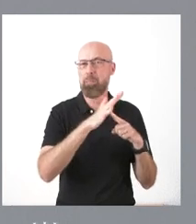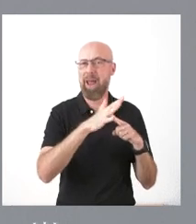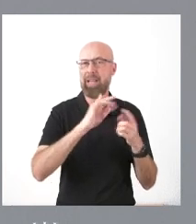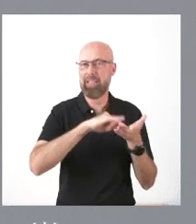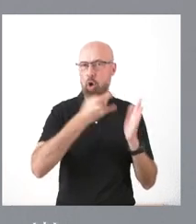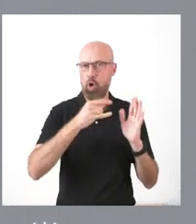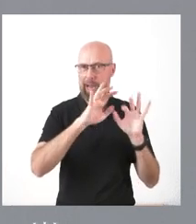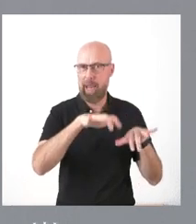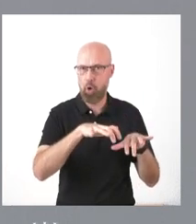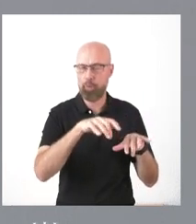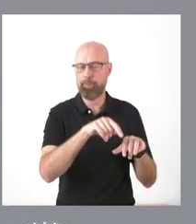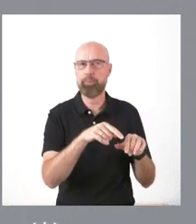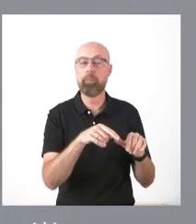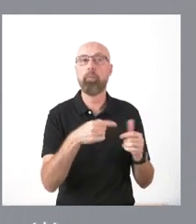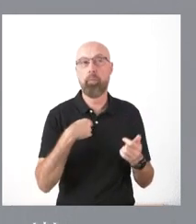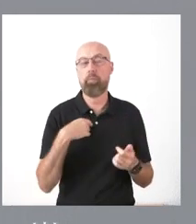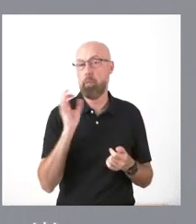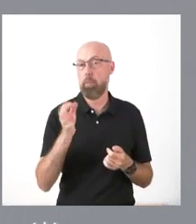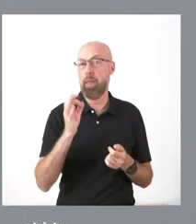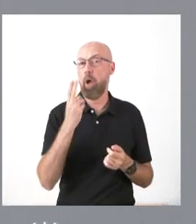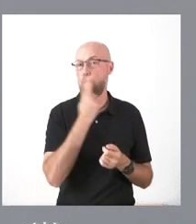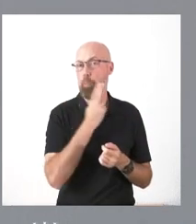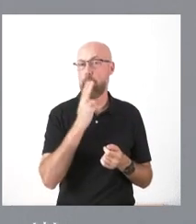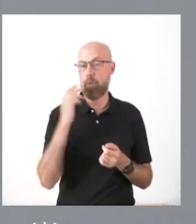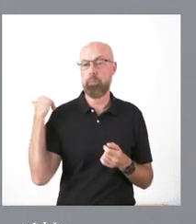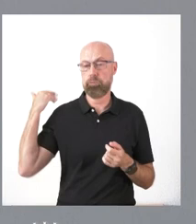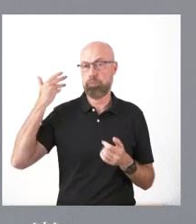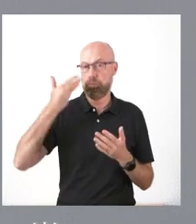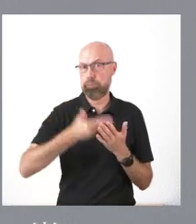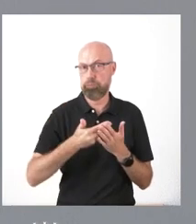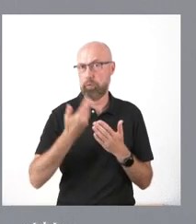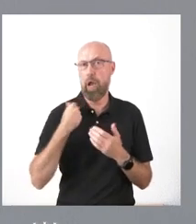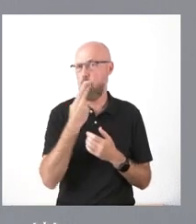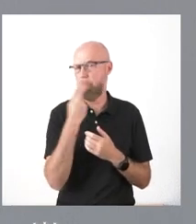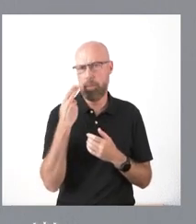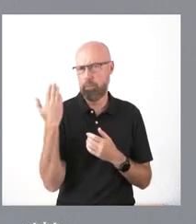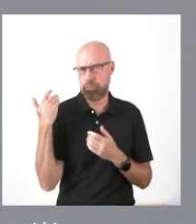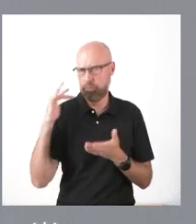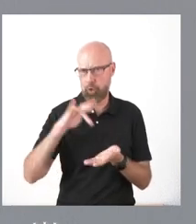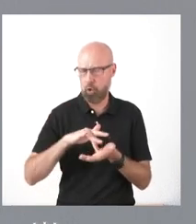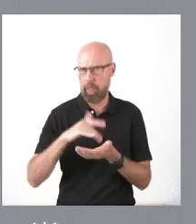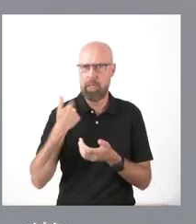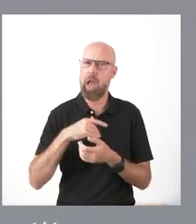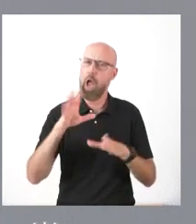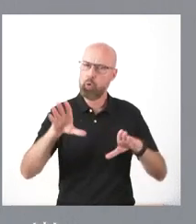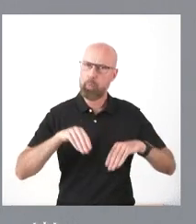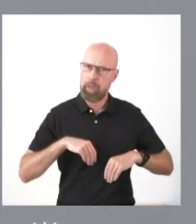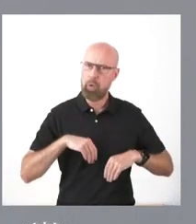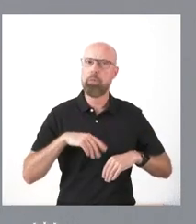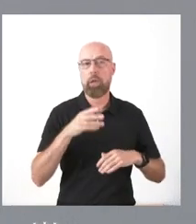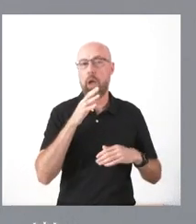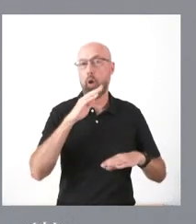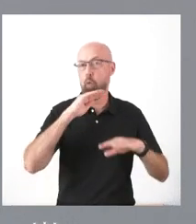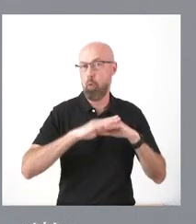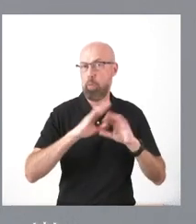es verdad que hay un compromiso habíamos asumido de tener un parque tecnológico de León ese compromiso lo asumimos y lo cumplimos porque